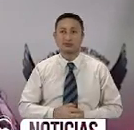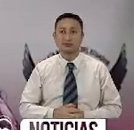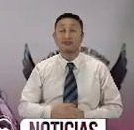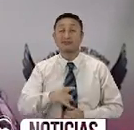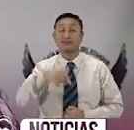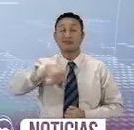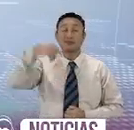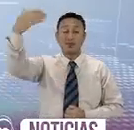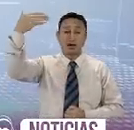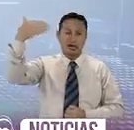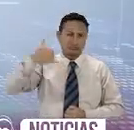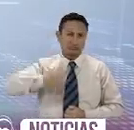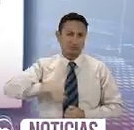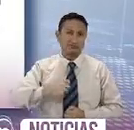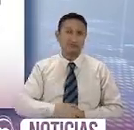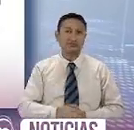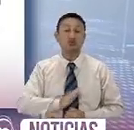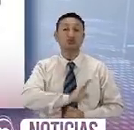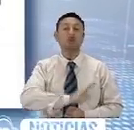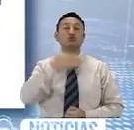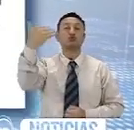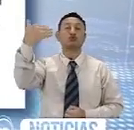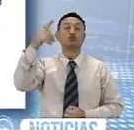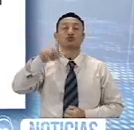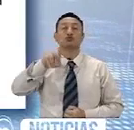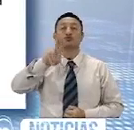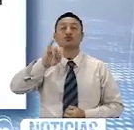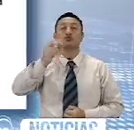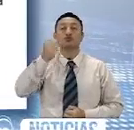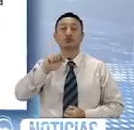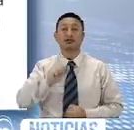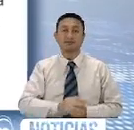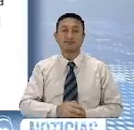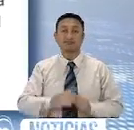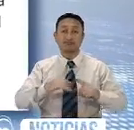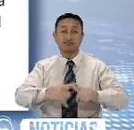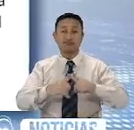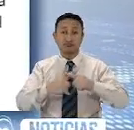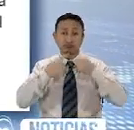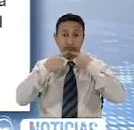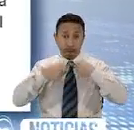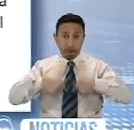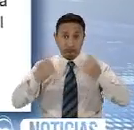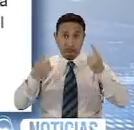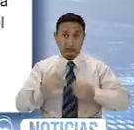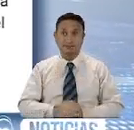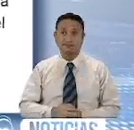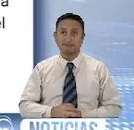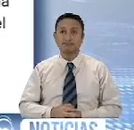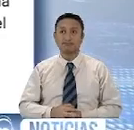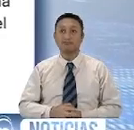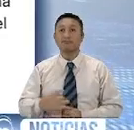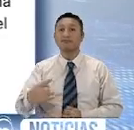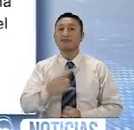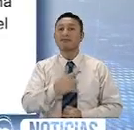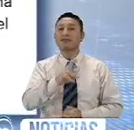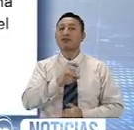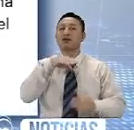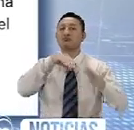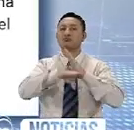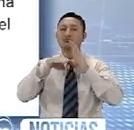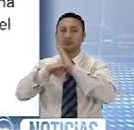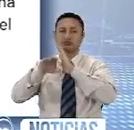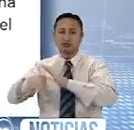del Cantón Durán. El alcalde del cantón, Luis Chonillo, mediante las redes sociales comunicó que respecto a los allanamientos,